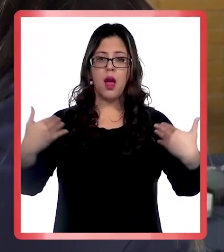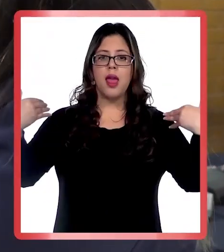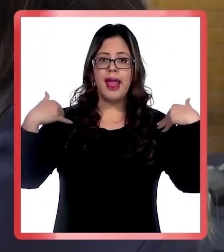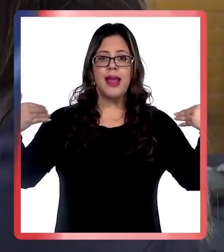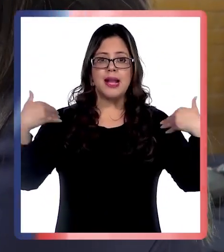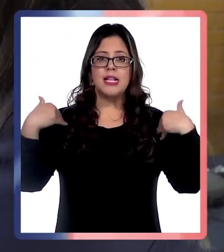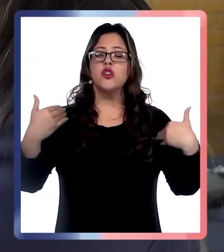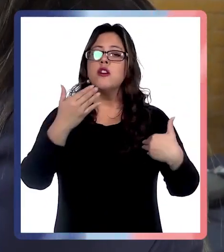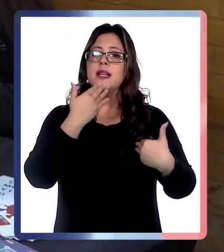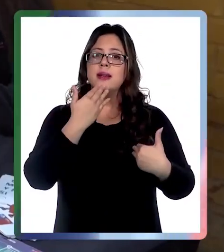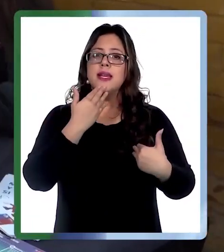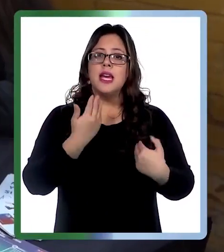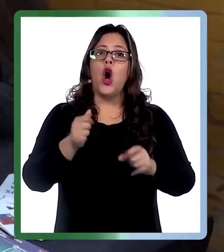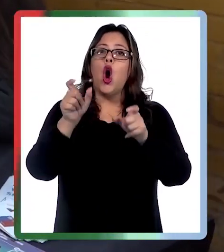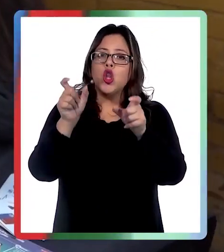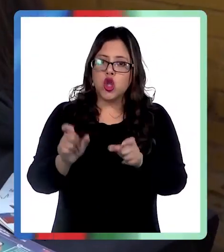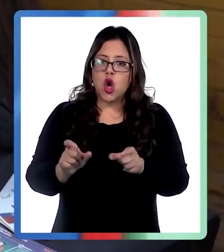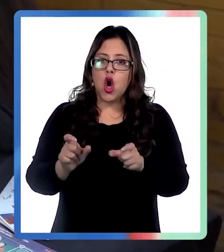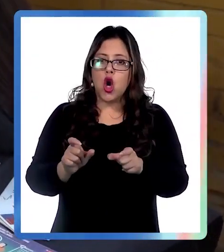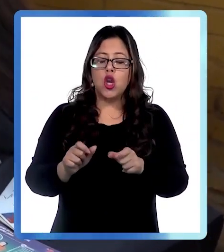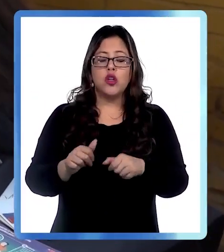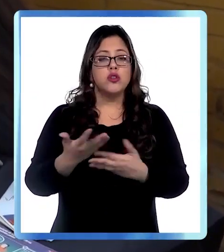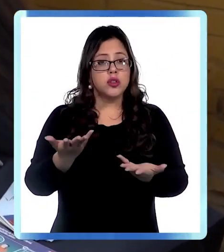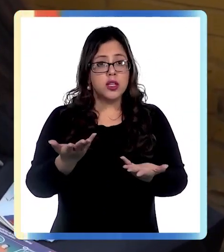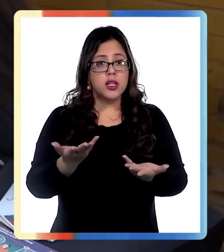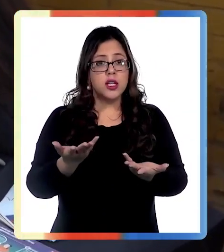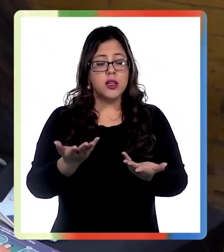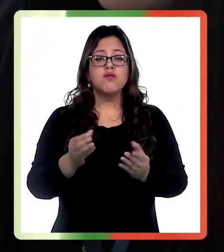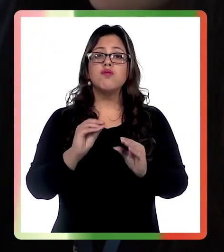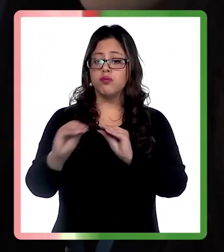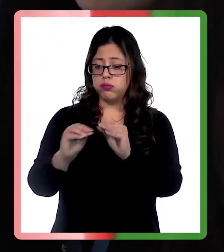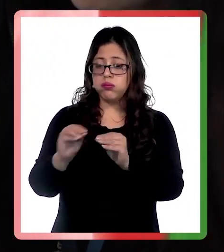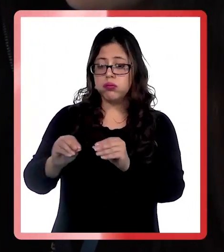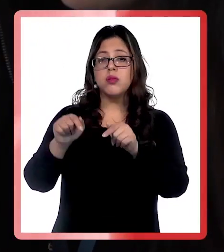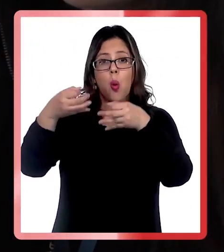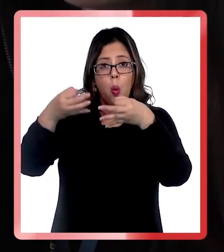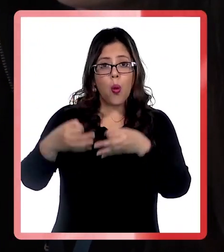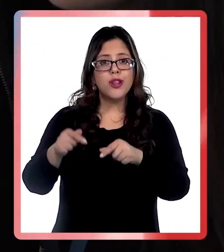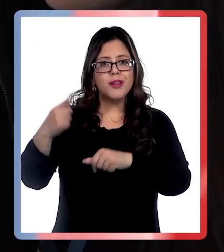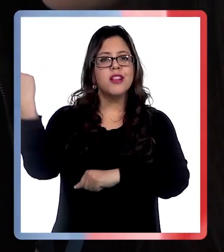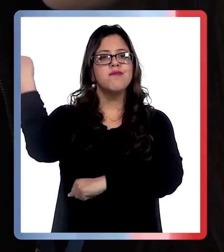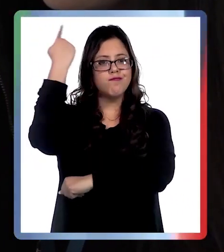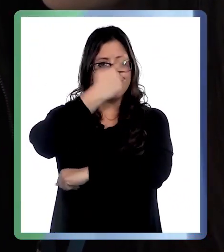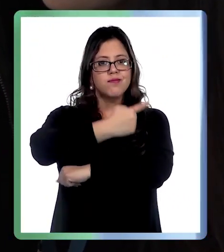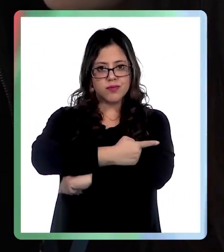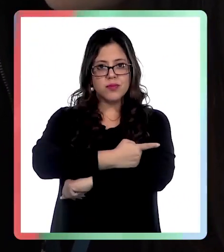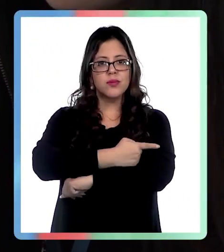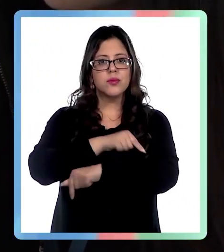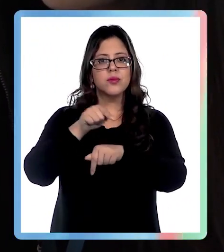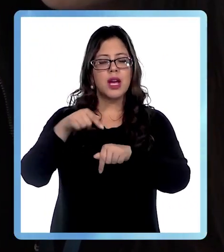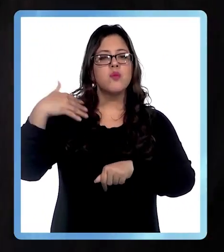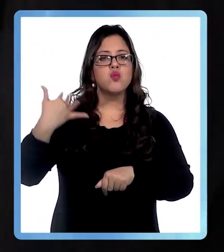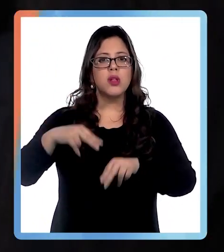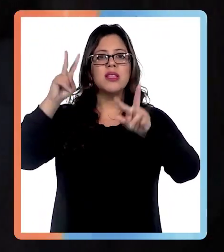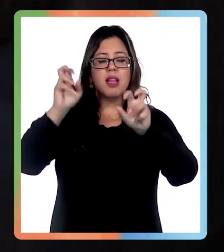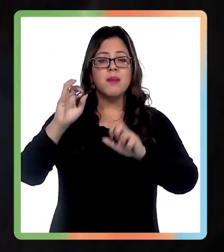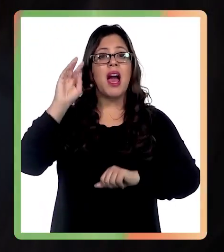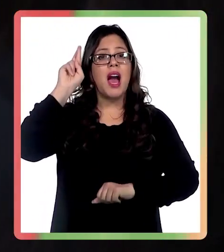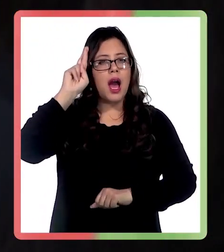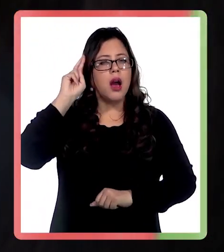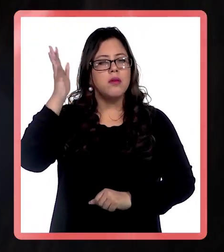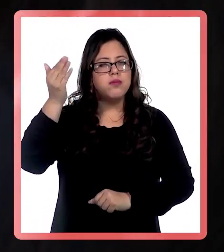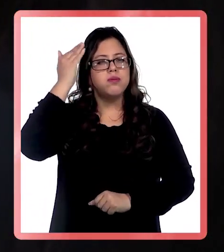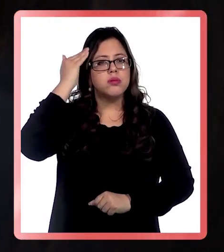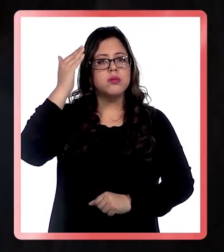dieta balanceada hacer ejercicios y tener los controles al día son parte de los consejos que se entregaron en la jornada